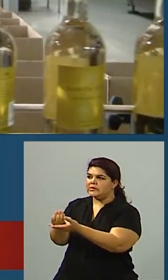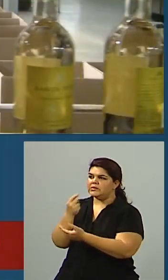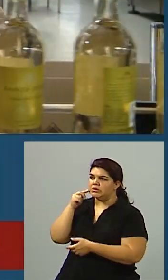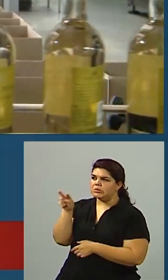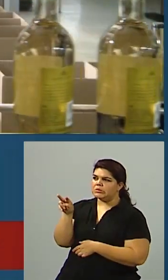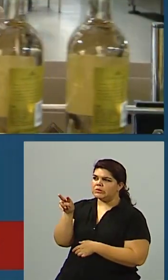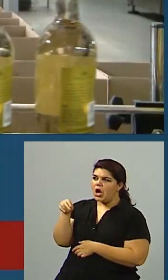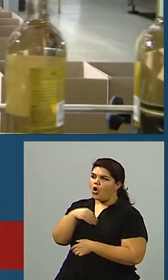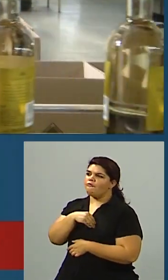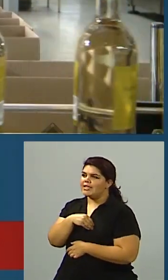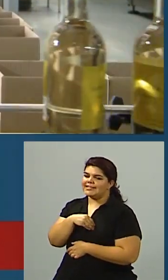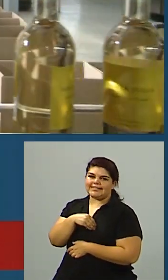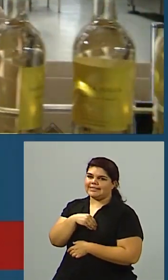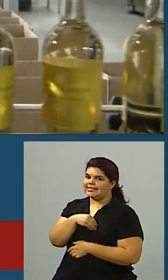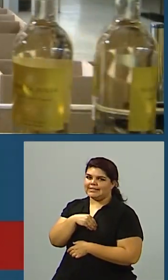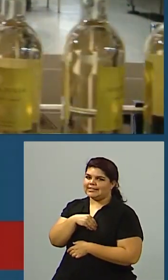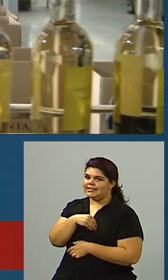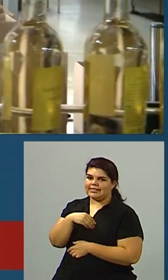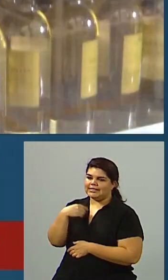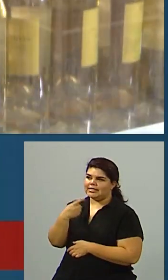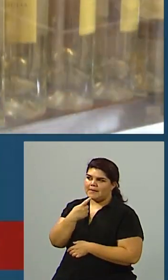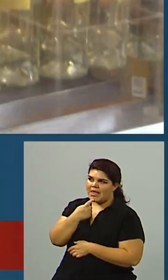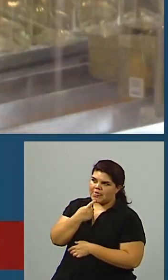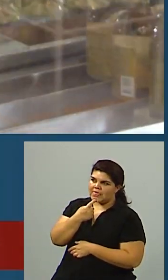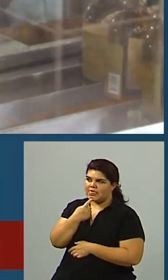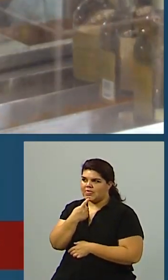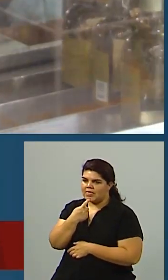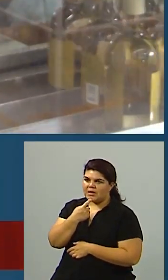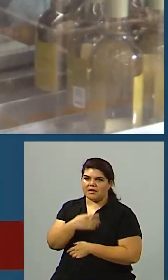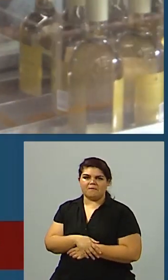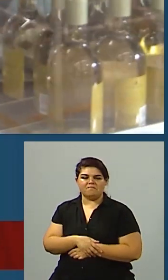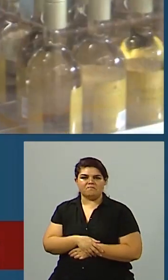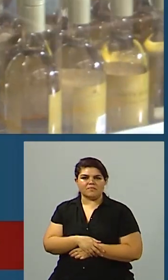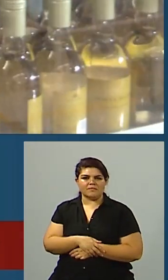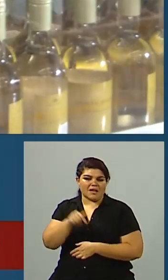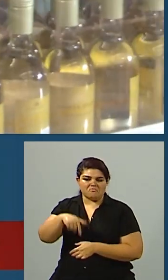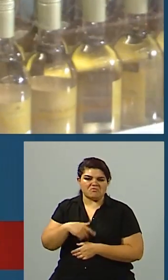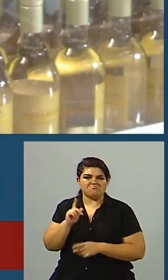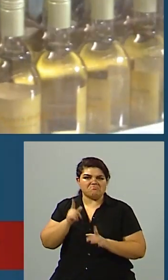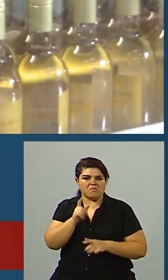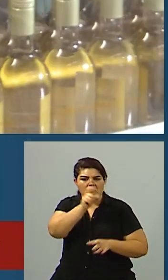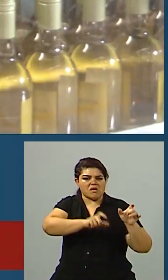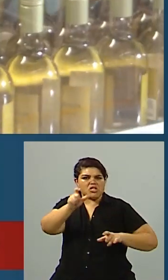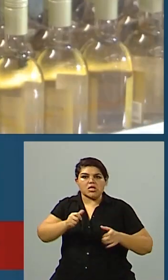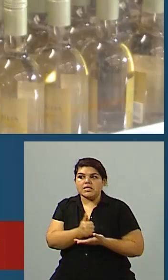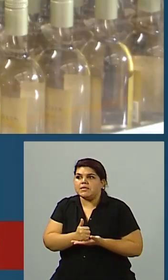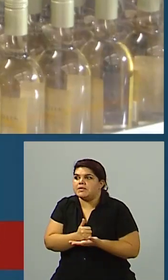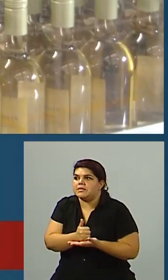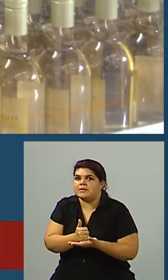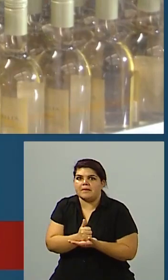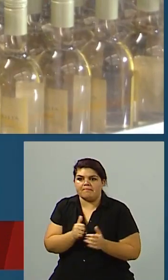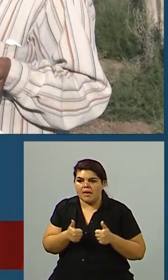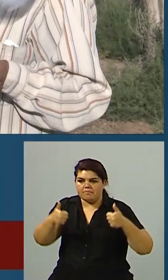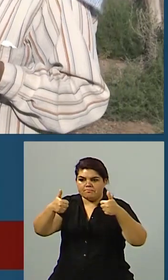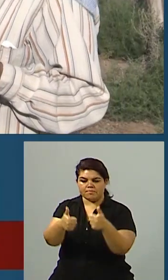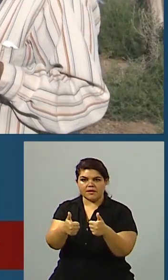decía, todos esperan el debate presidencial. El debate no sé qué nos va a aportar. Si yo, supóngase, yo no les creo a ninguno de los dos que